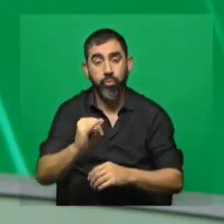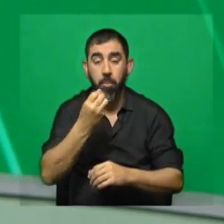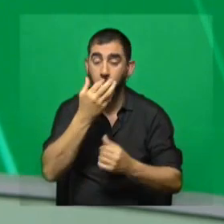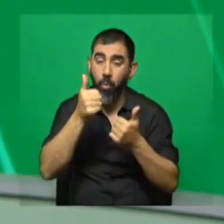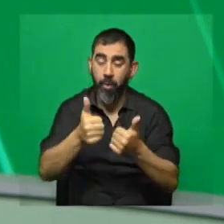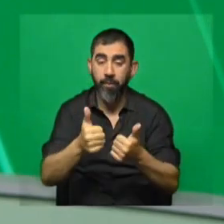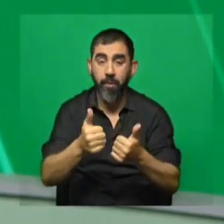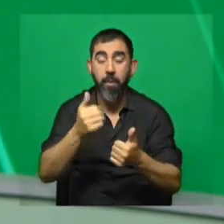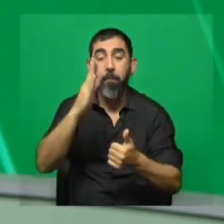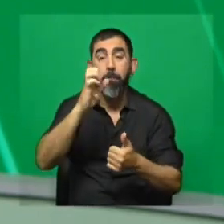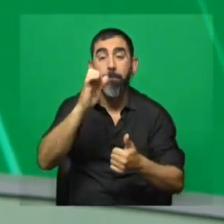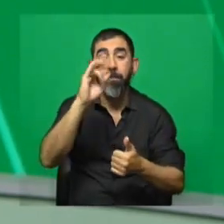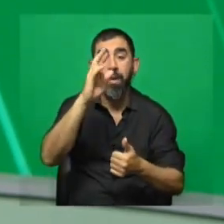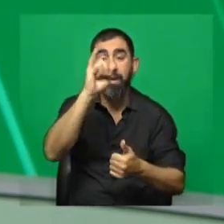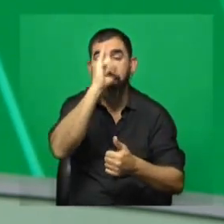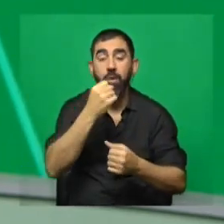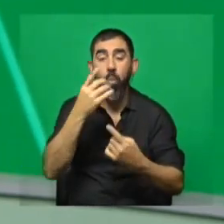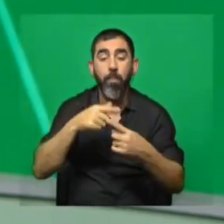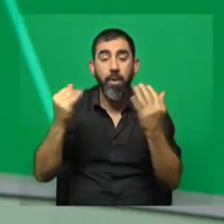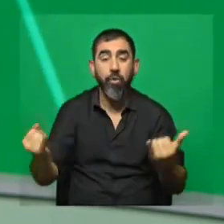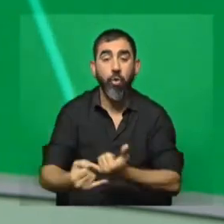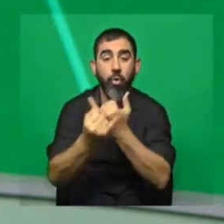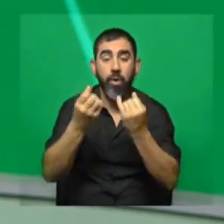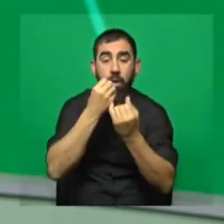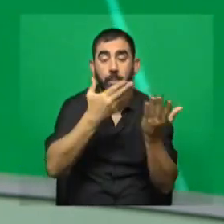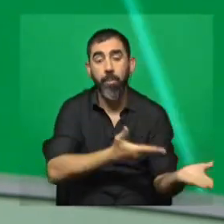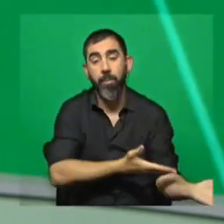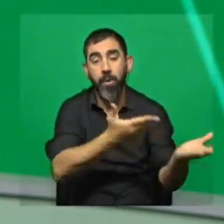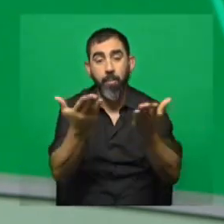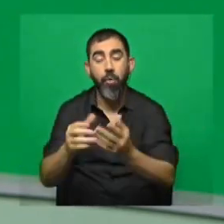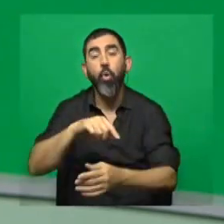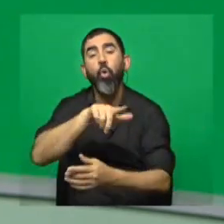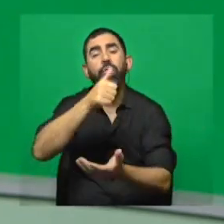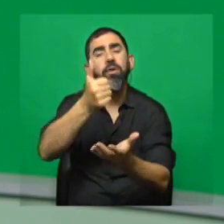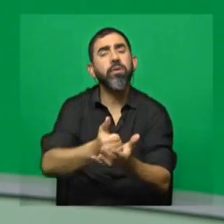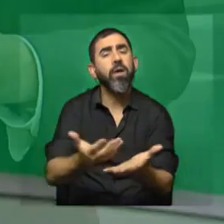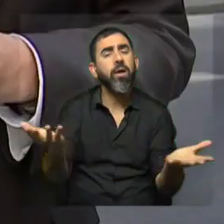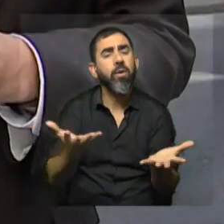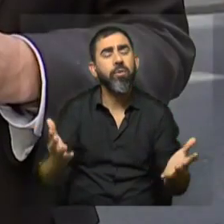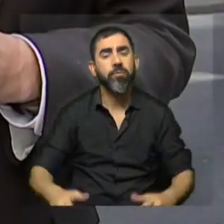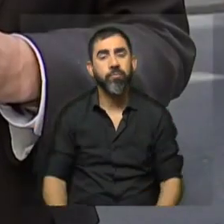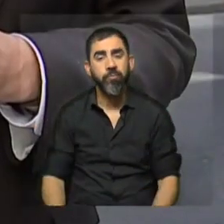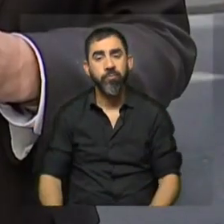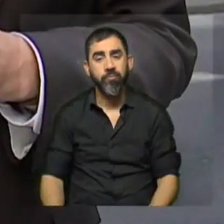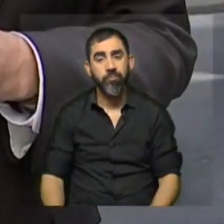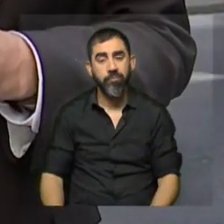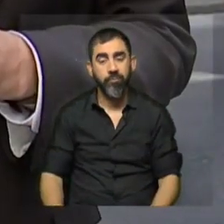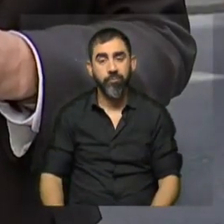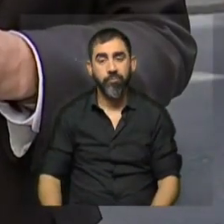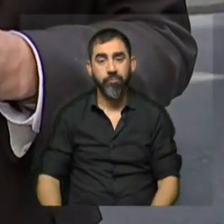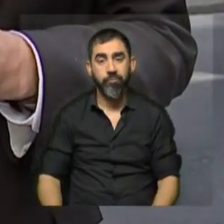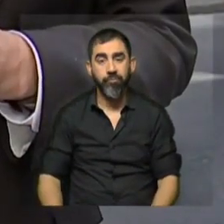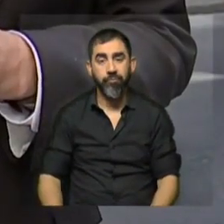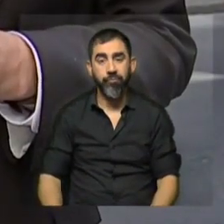camino. Mauricio Pérez, buen mediodía para ti, bienvenido adelante, contanos dónde estás y qué novedades hay. Estás con uno de los temas de la jornada,